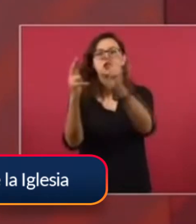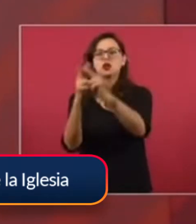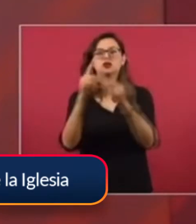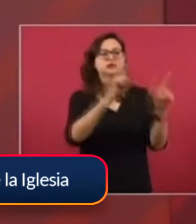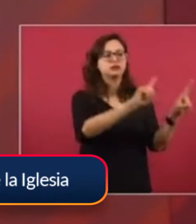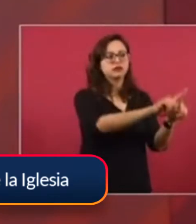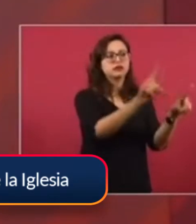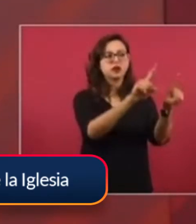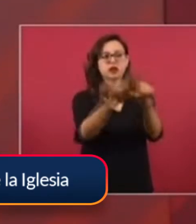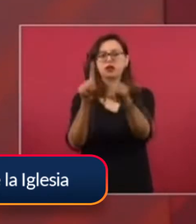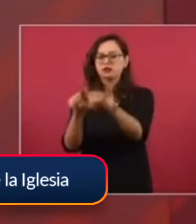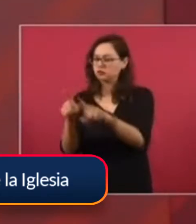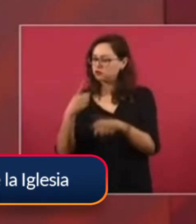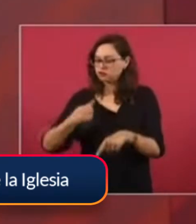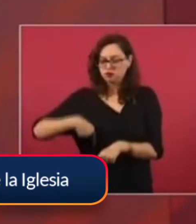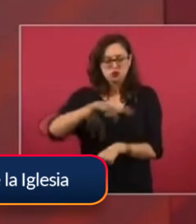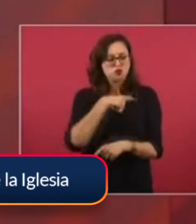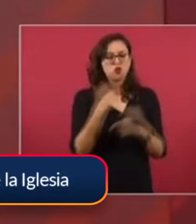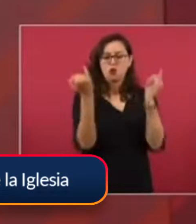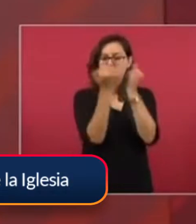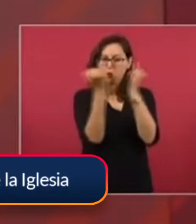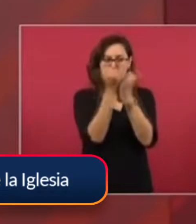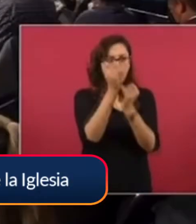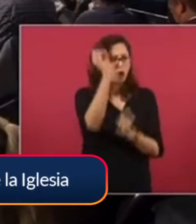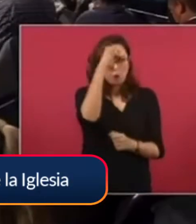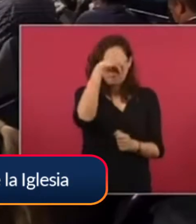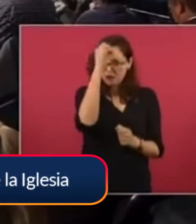otras iglesias.